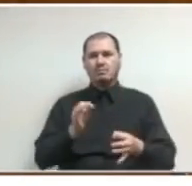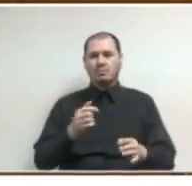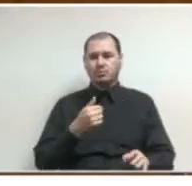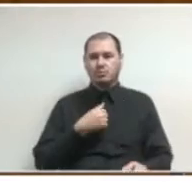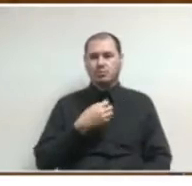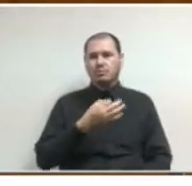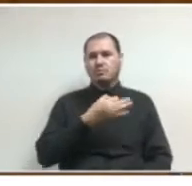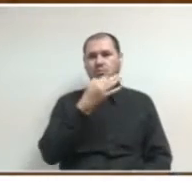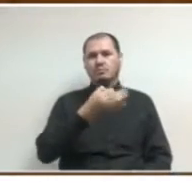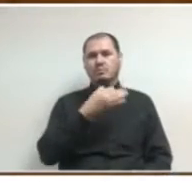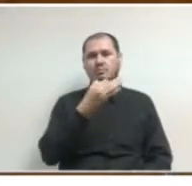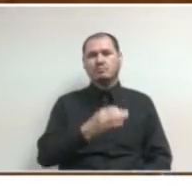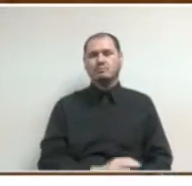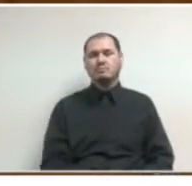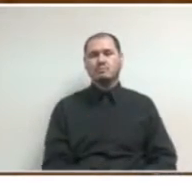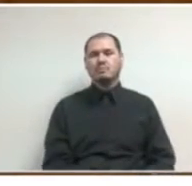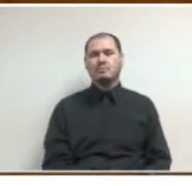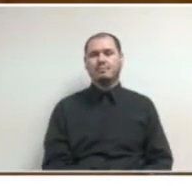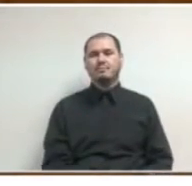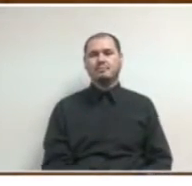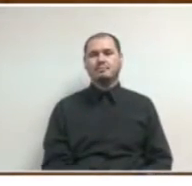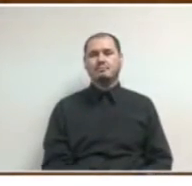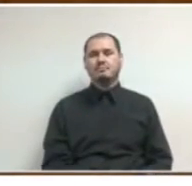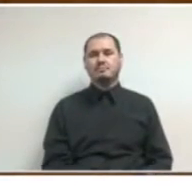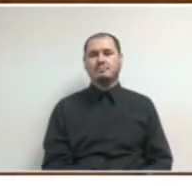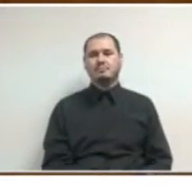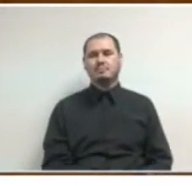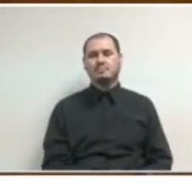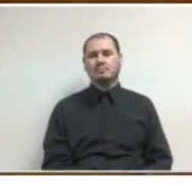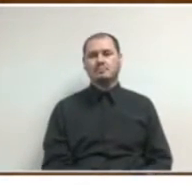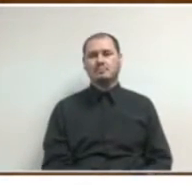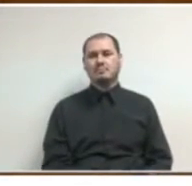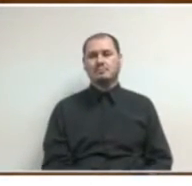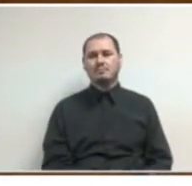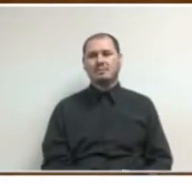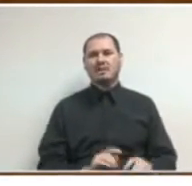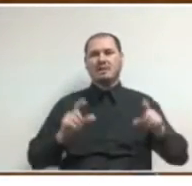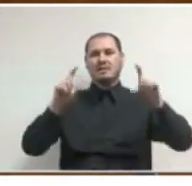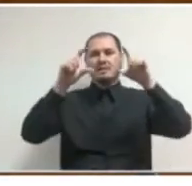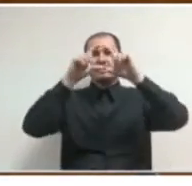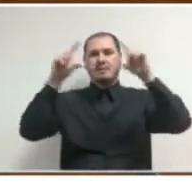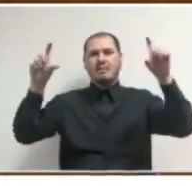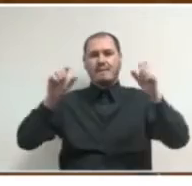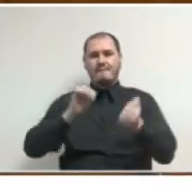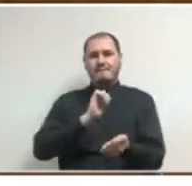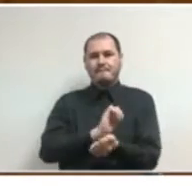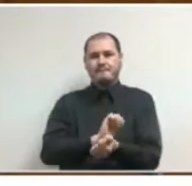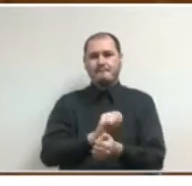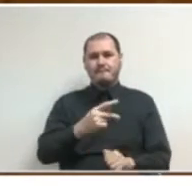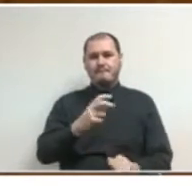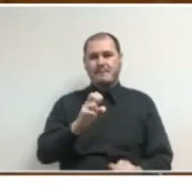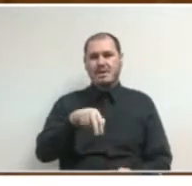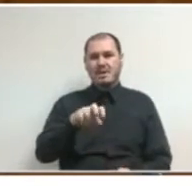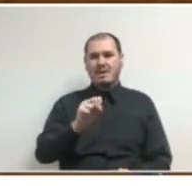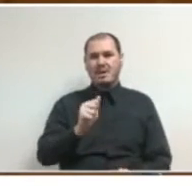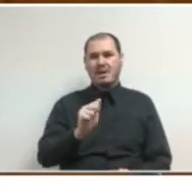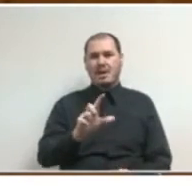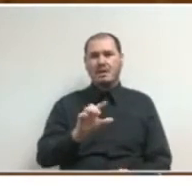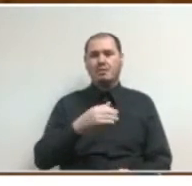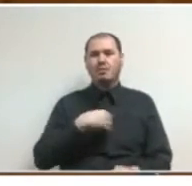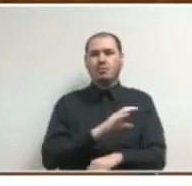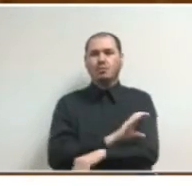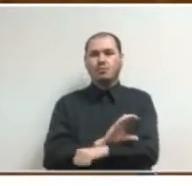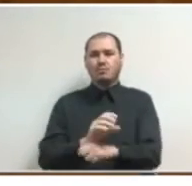ni Shaime Teo, ya de hija. Ya de Erechaba y de, ya de seguida, ya de Enviapó, seguida, es una